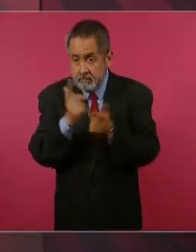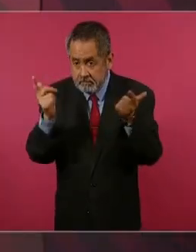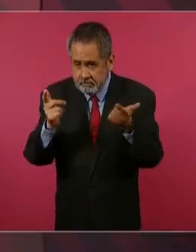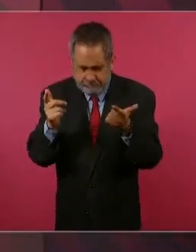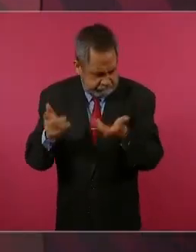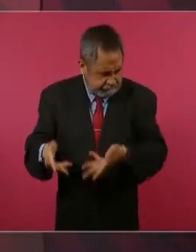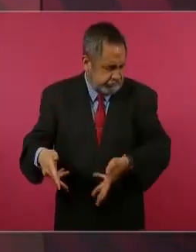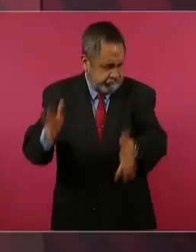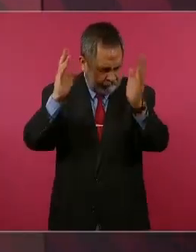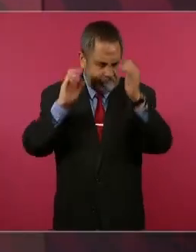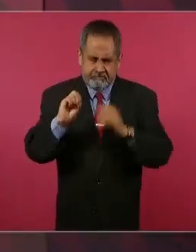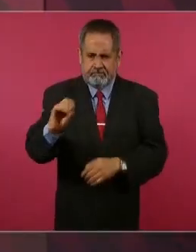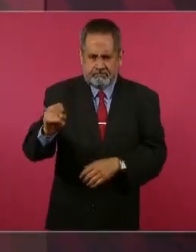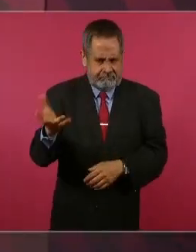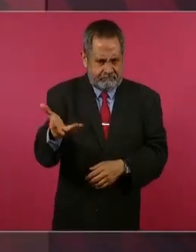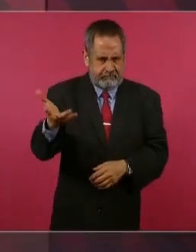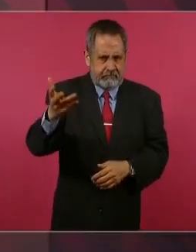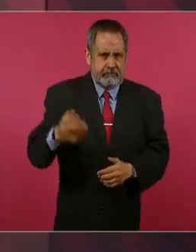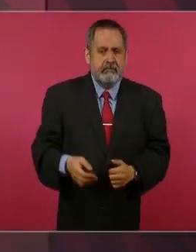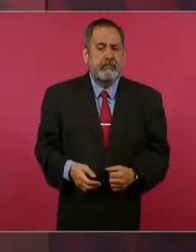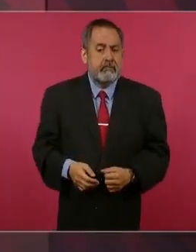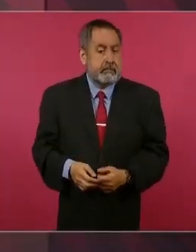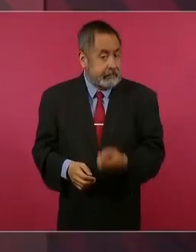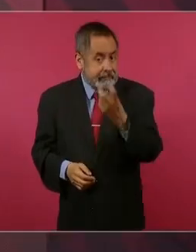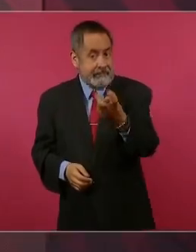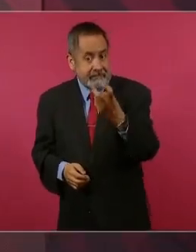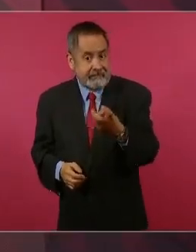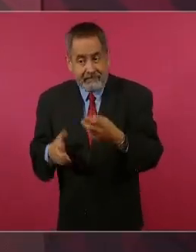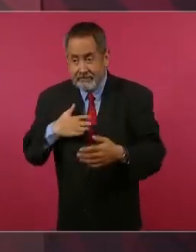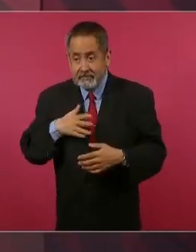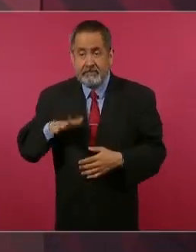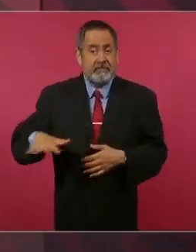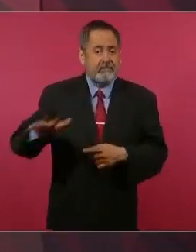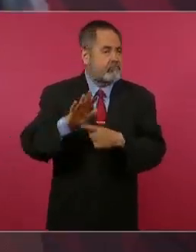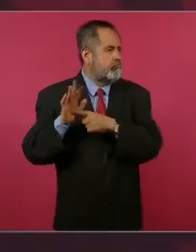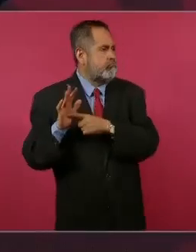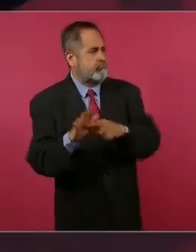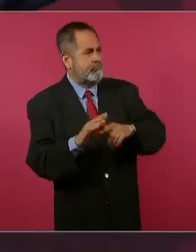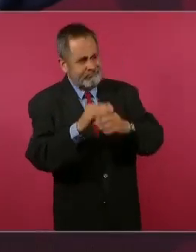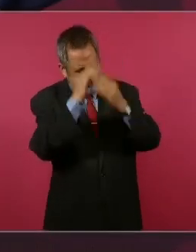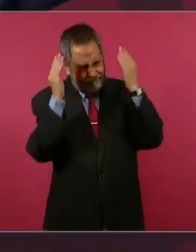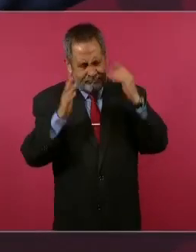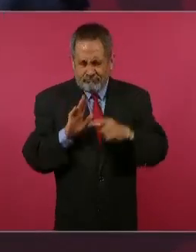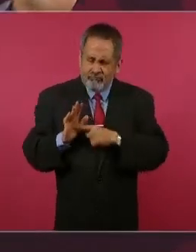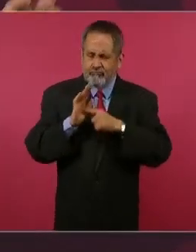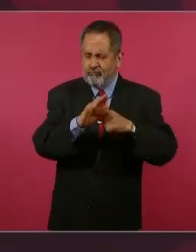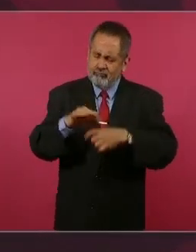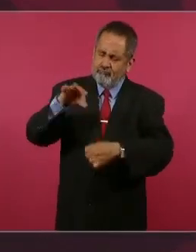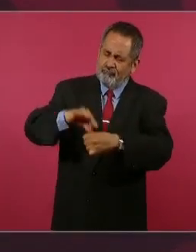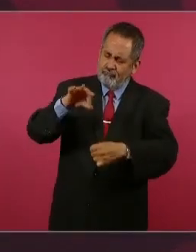y eso es lo que está demostrando nuestro pueblo por eso es un ejemplo mundial